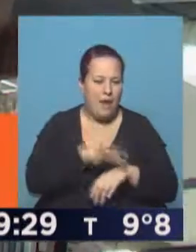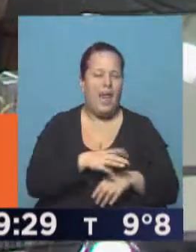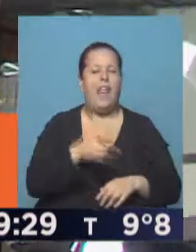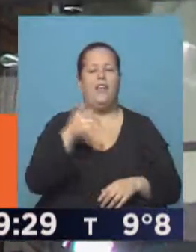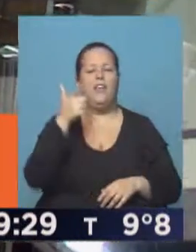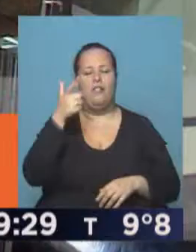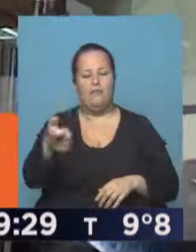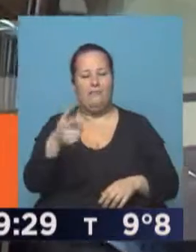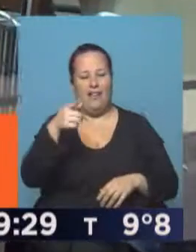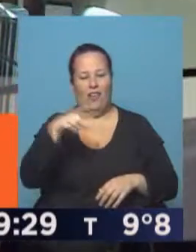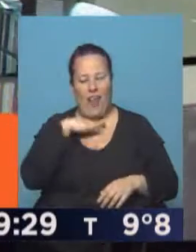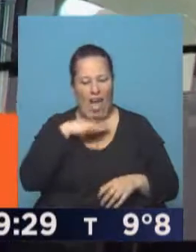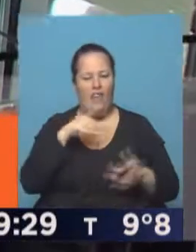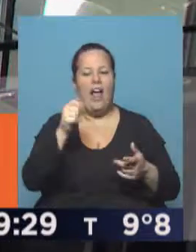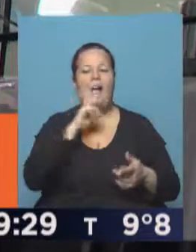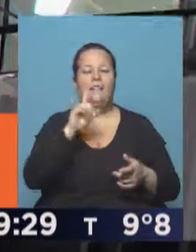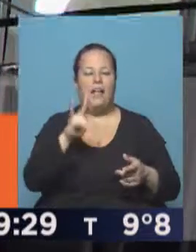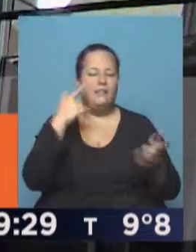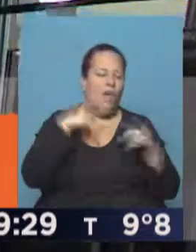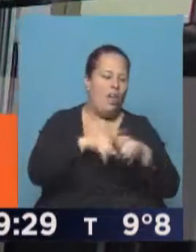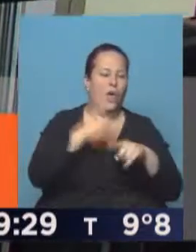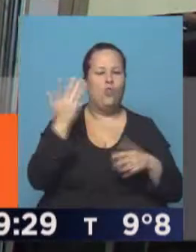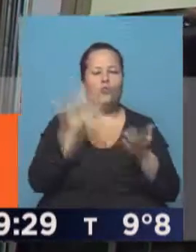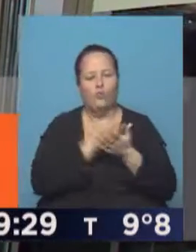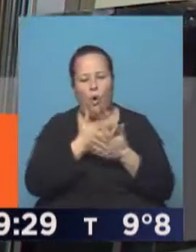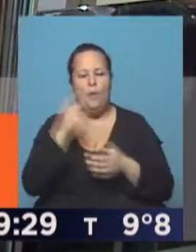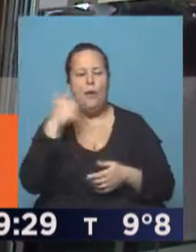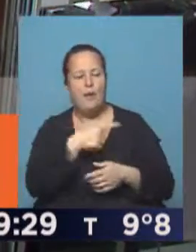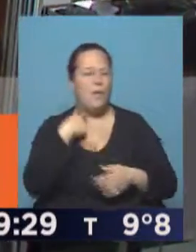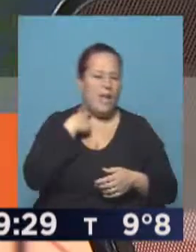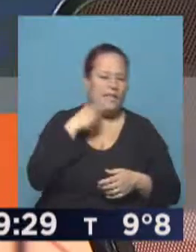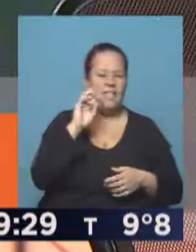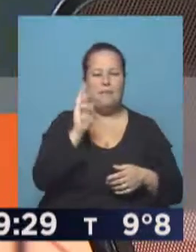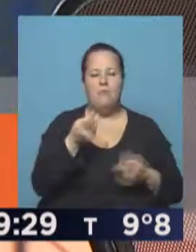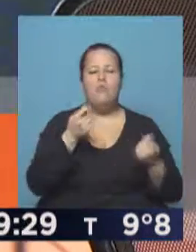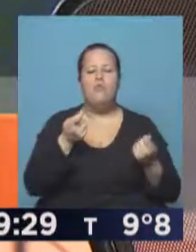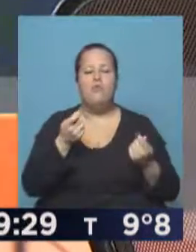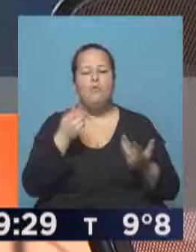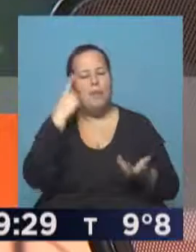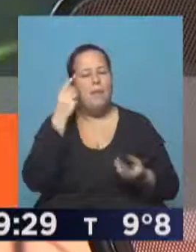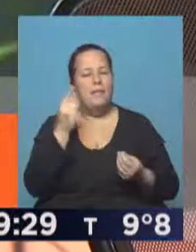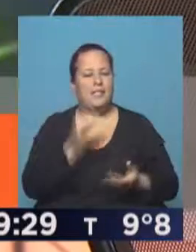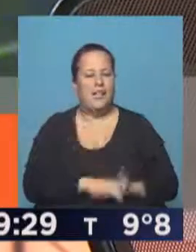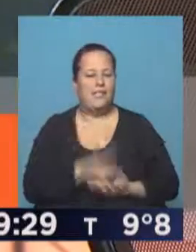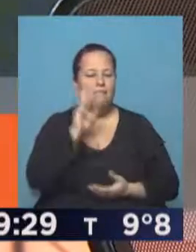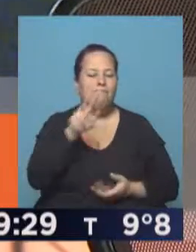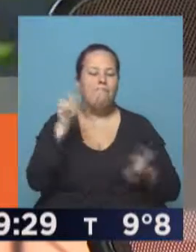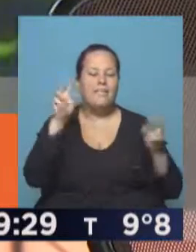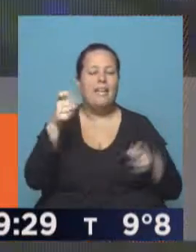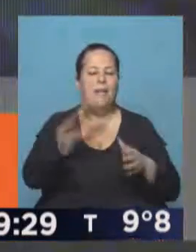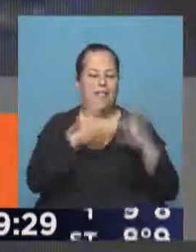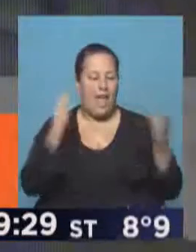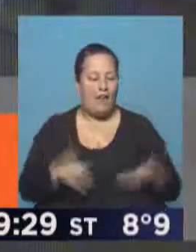con Cataldo, esta situación de que se discute víctima-victimario. ¿Qué te pasó cuando viste ese tema en el